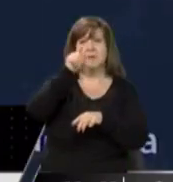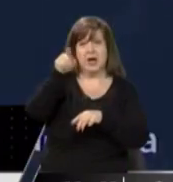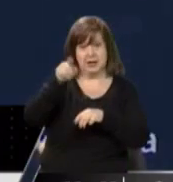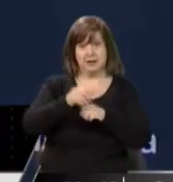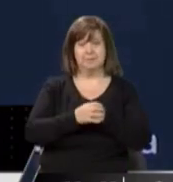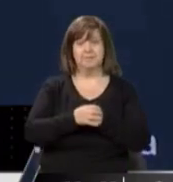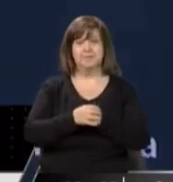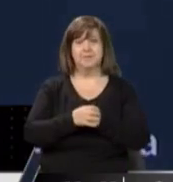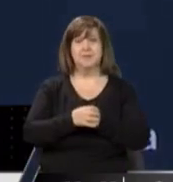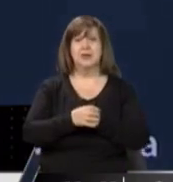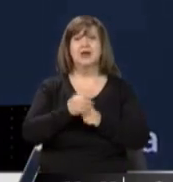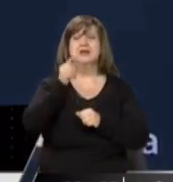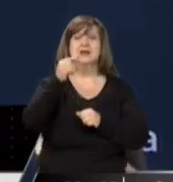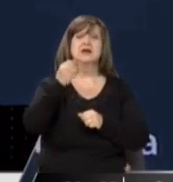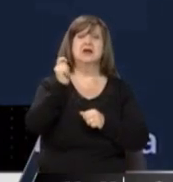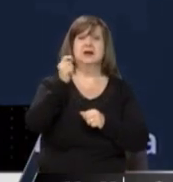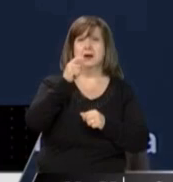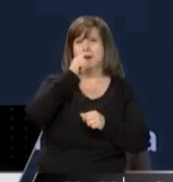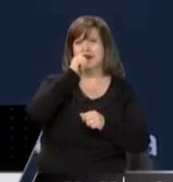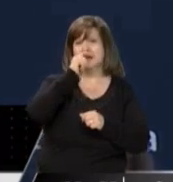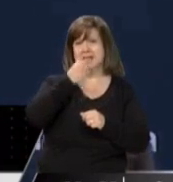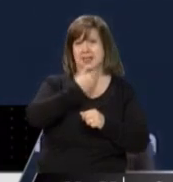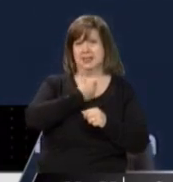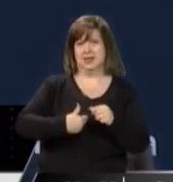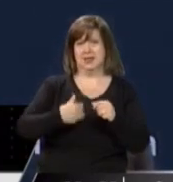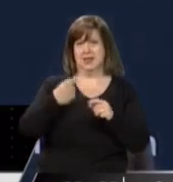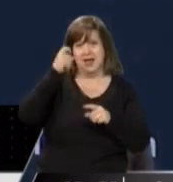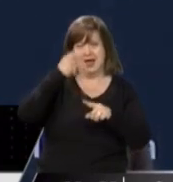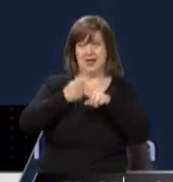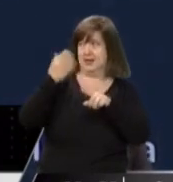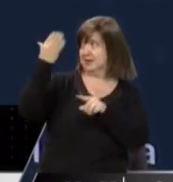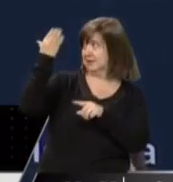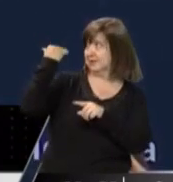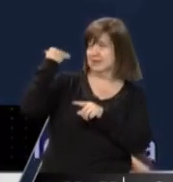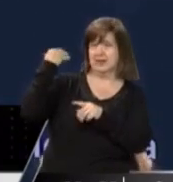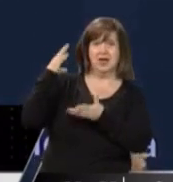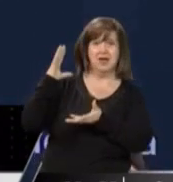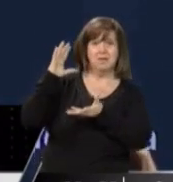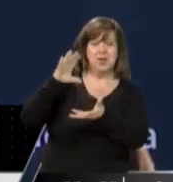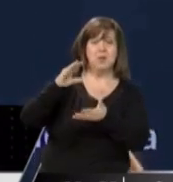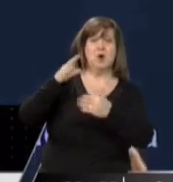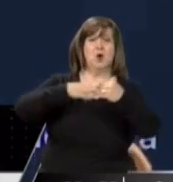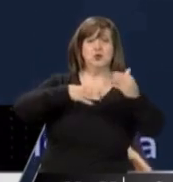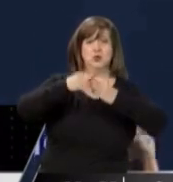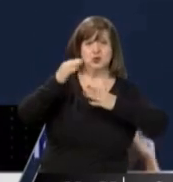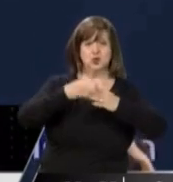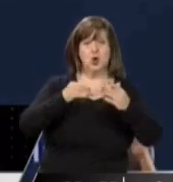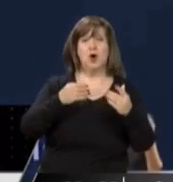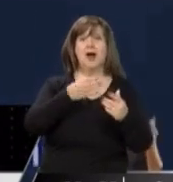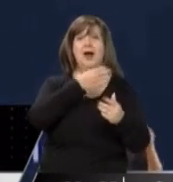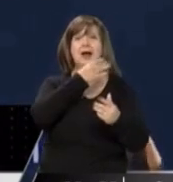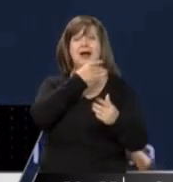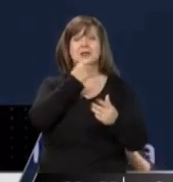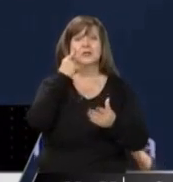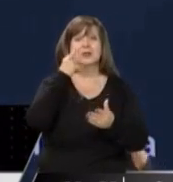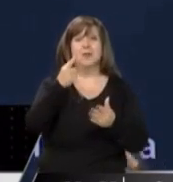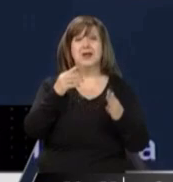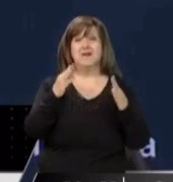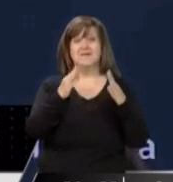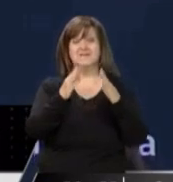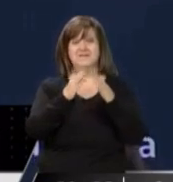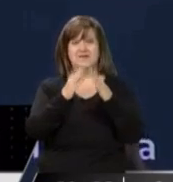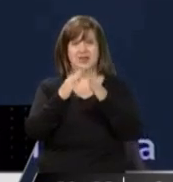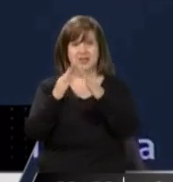quién me precedió quién me precedió entregó construyó 14.000 viviendas